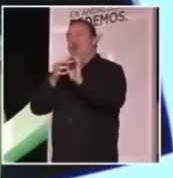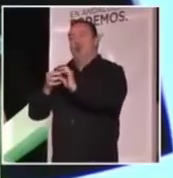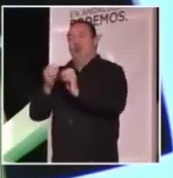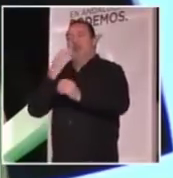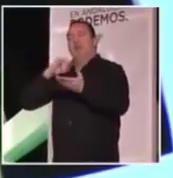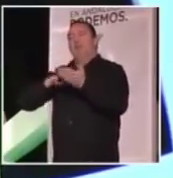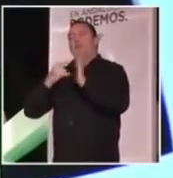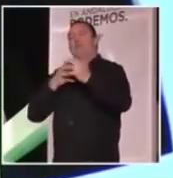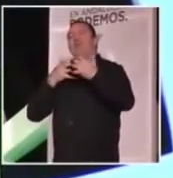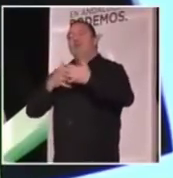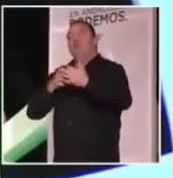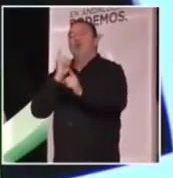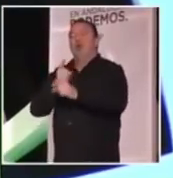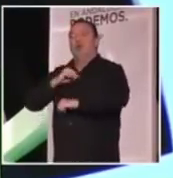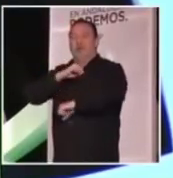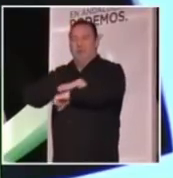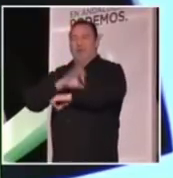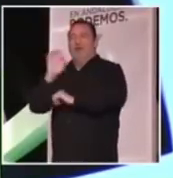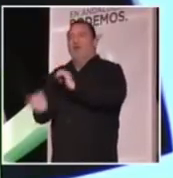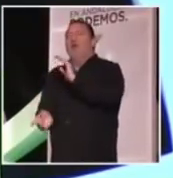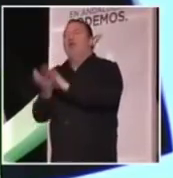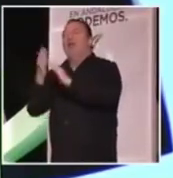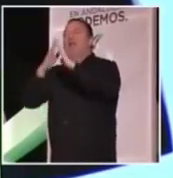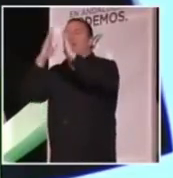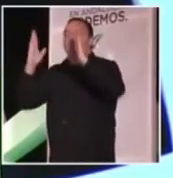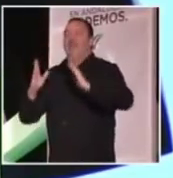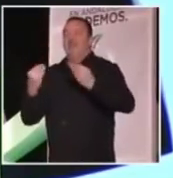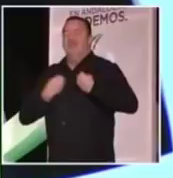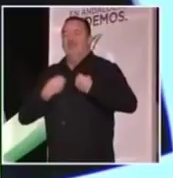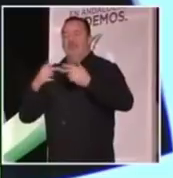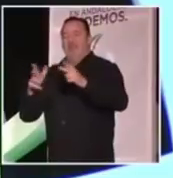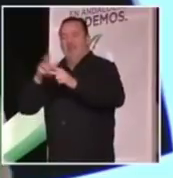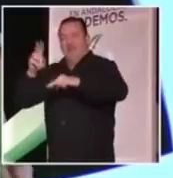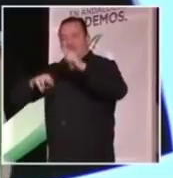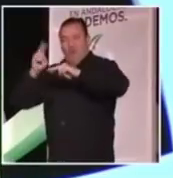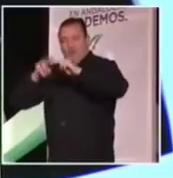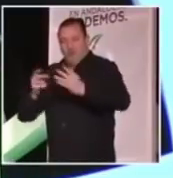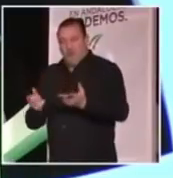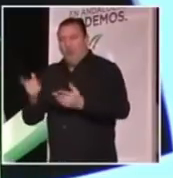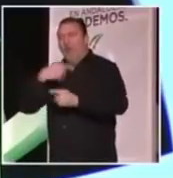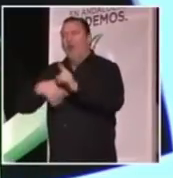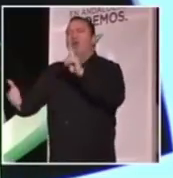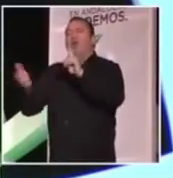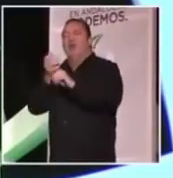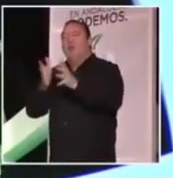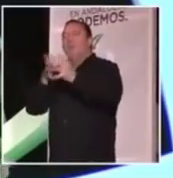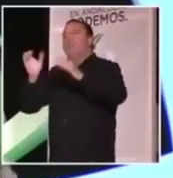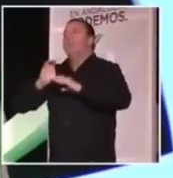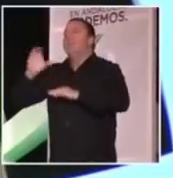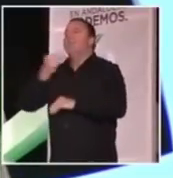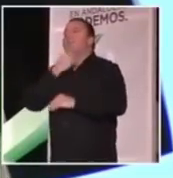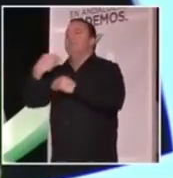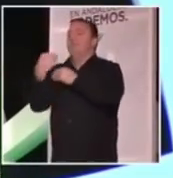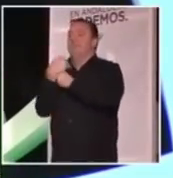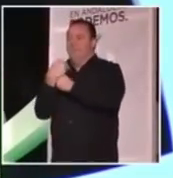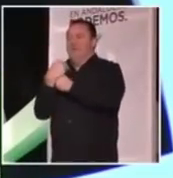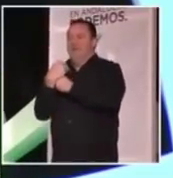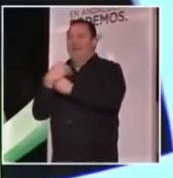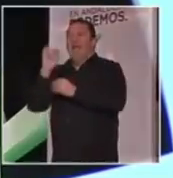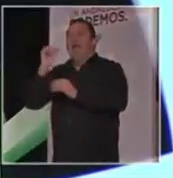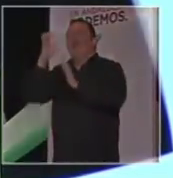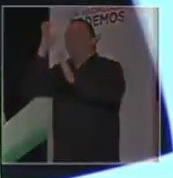en planes de lucha contra el paro o creación de vivienda social. Logramos que aumente el dinero a las becas y que bajen las